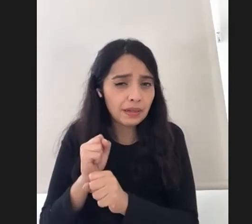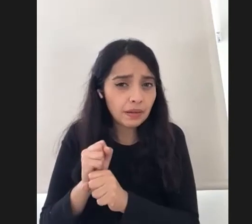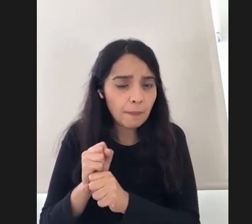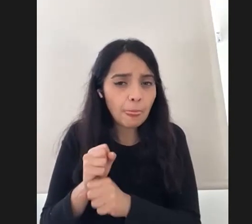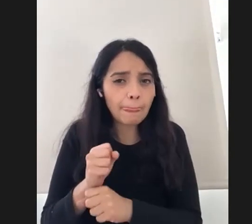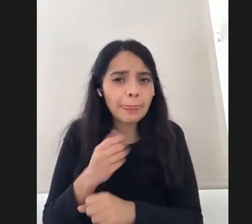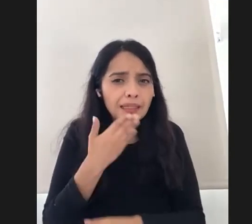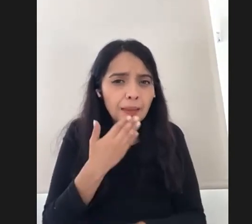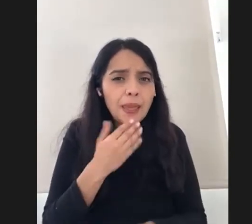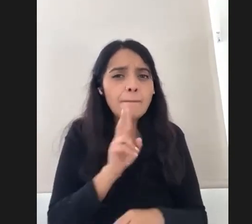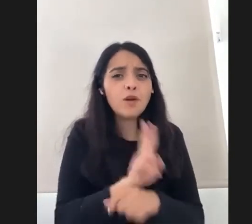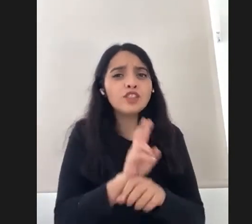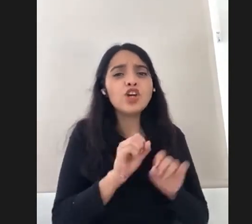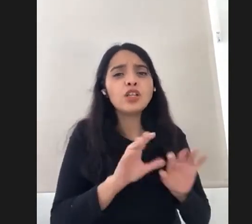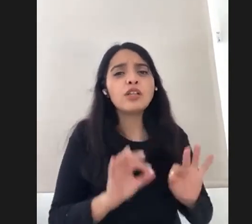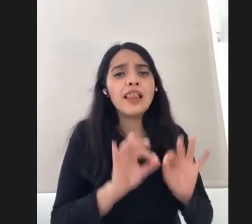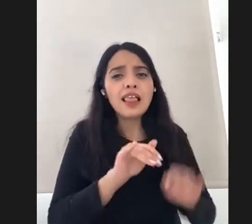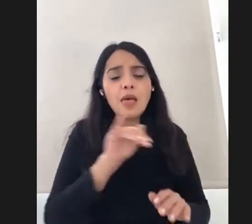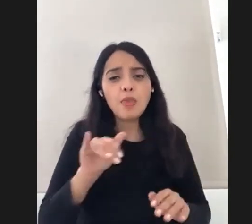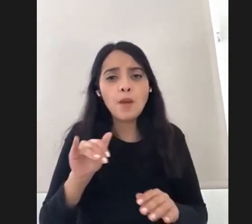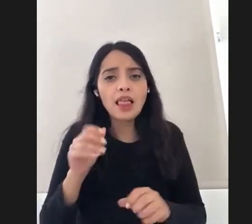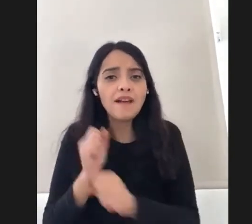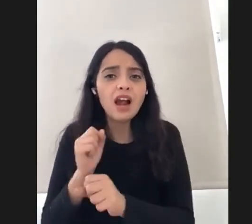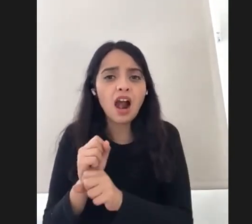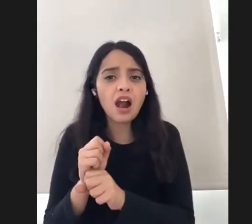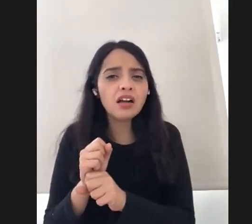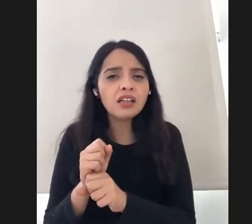que después, posteriormente,